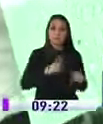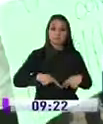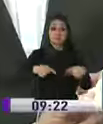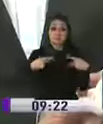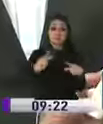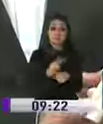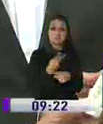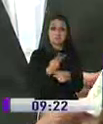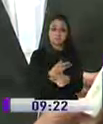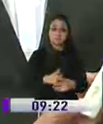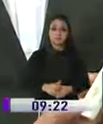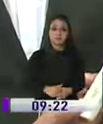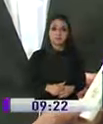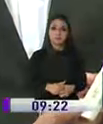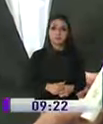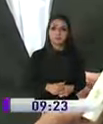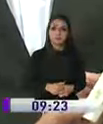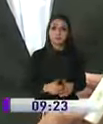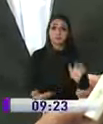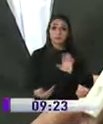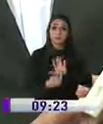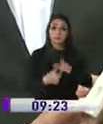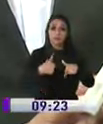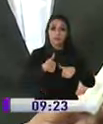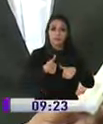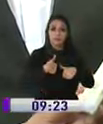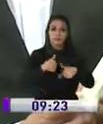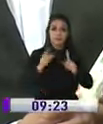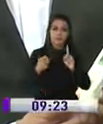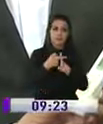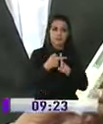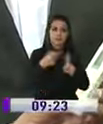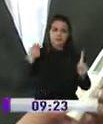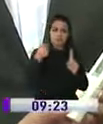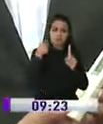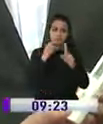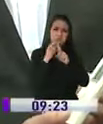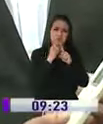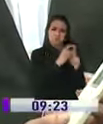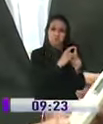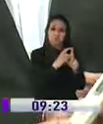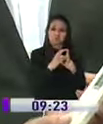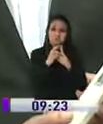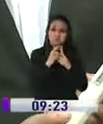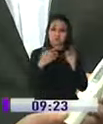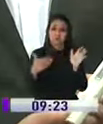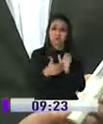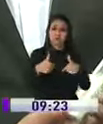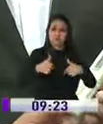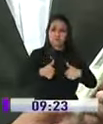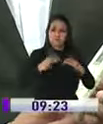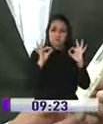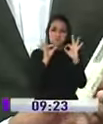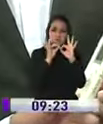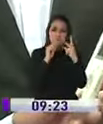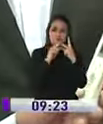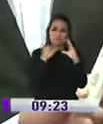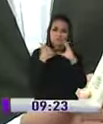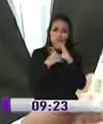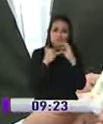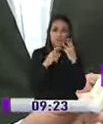amenazas. Las amenazas van desde agresiones, epítetos y calificativos en las redes sociales,